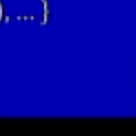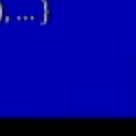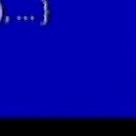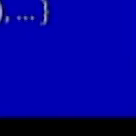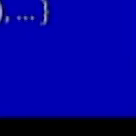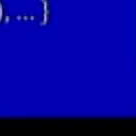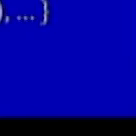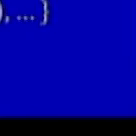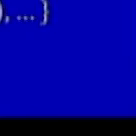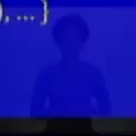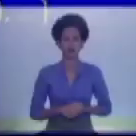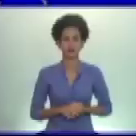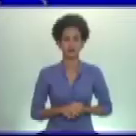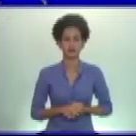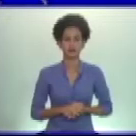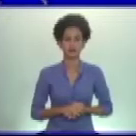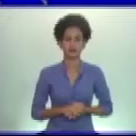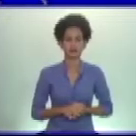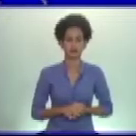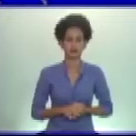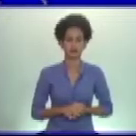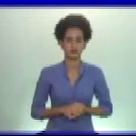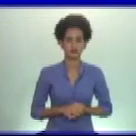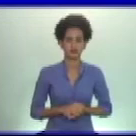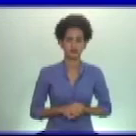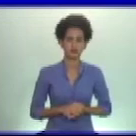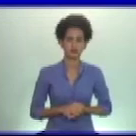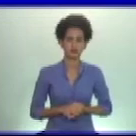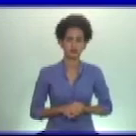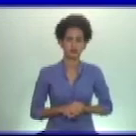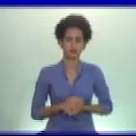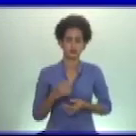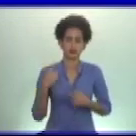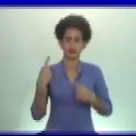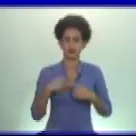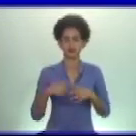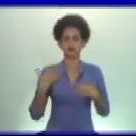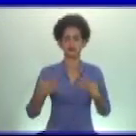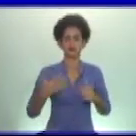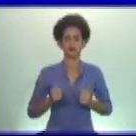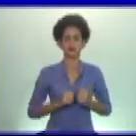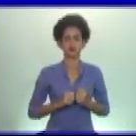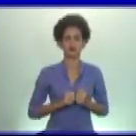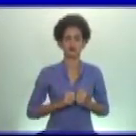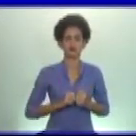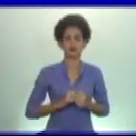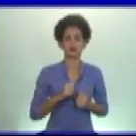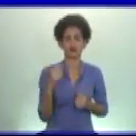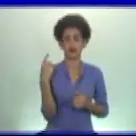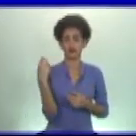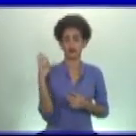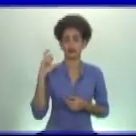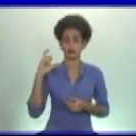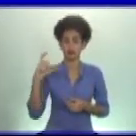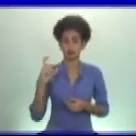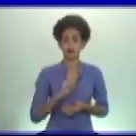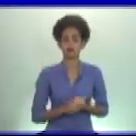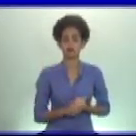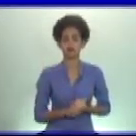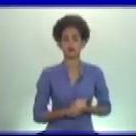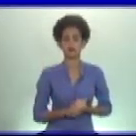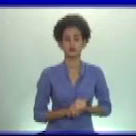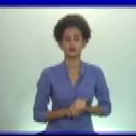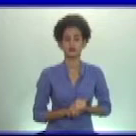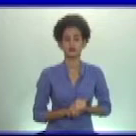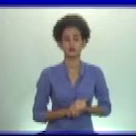Bueno, vamos a ver entonces los otros incisos. El inciso C me dice la correspondencia definida